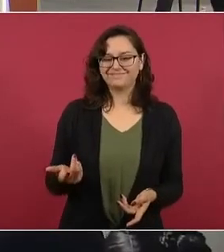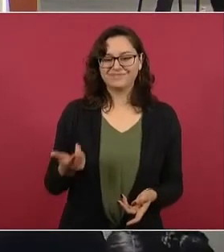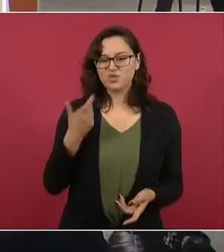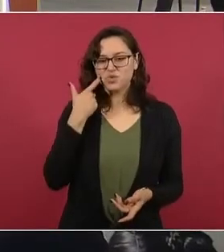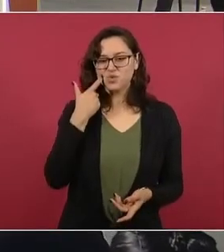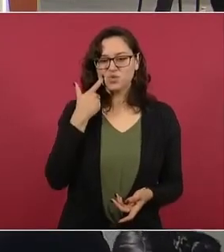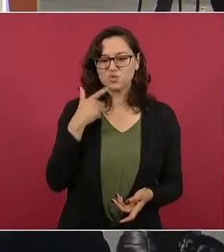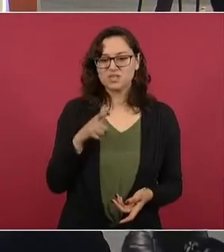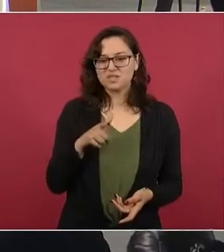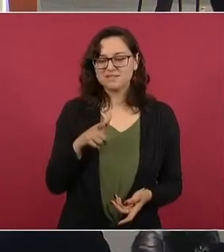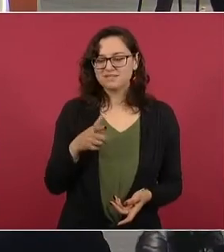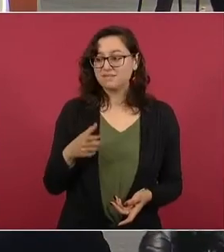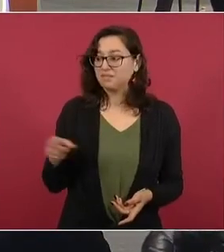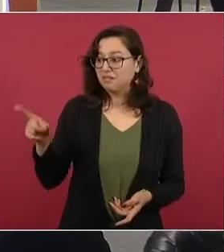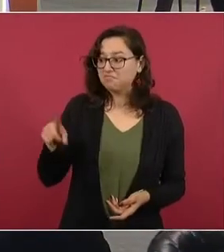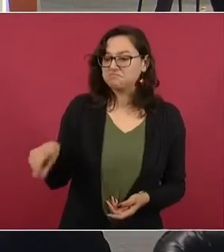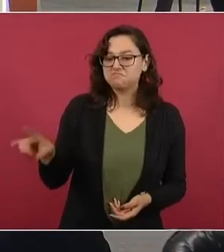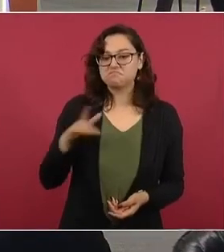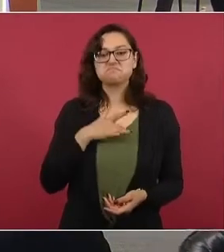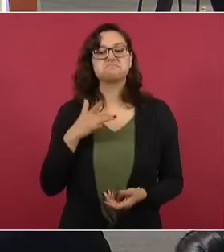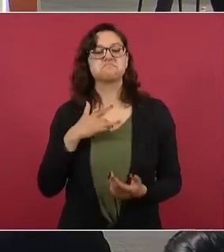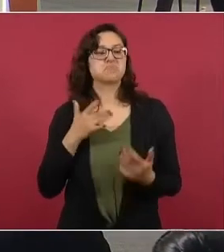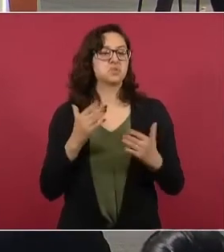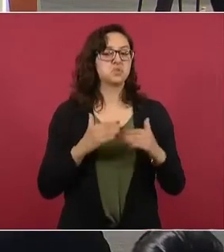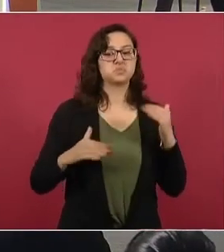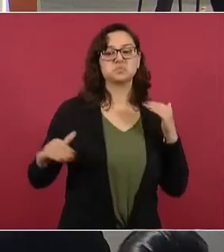de creerse más.